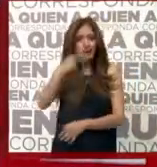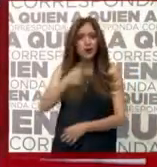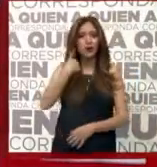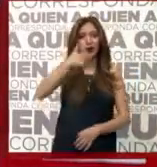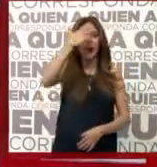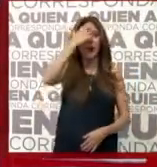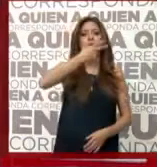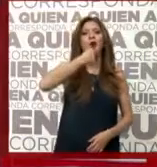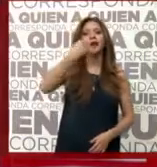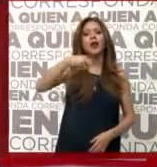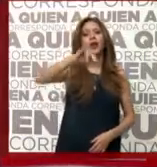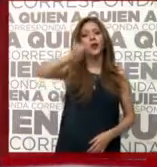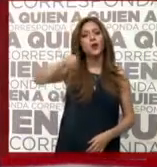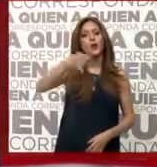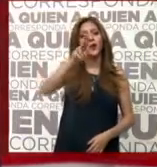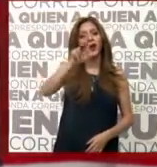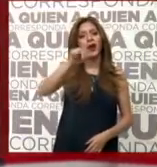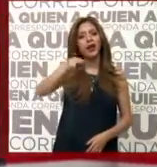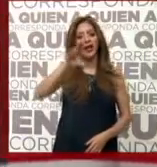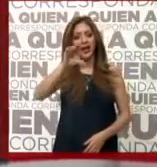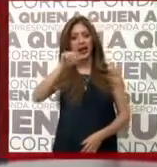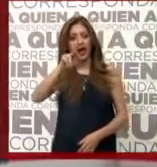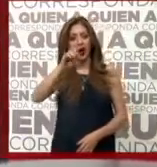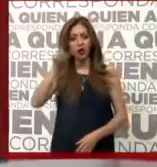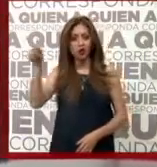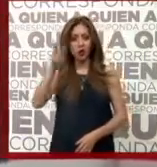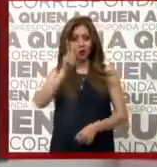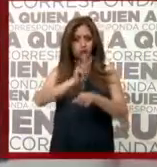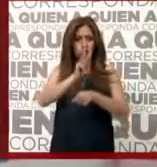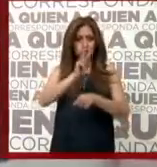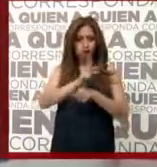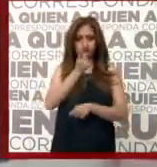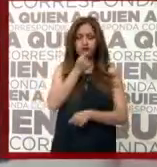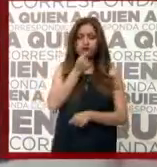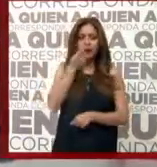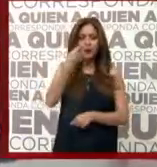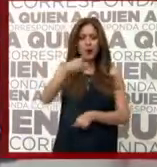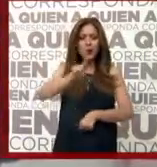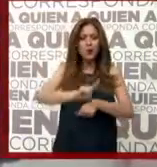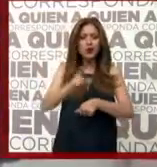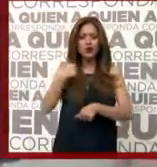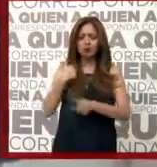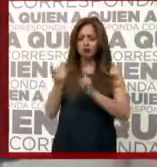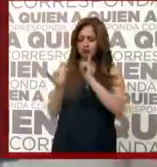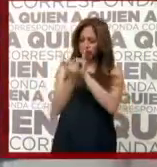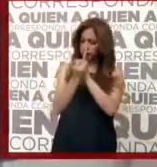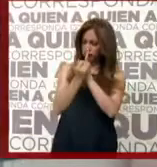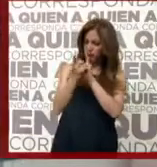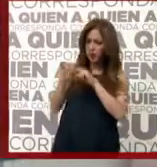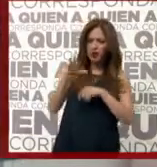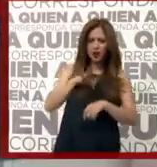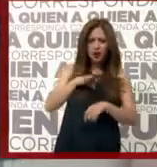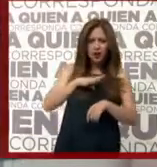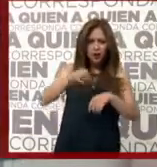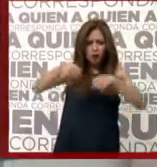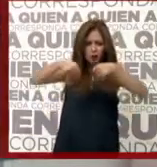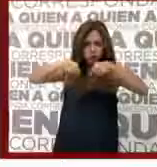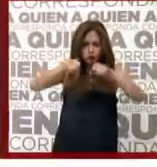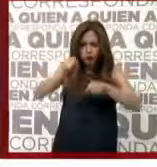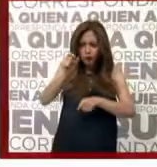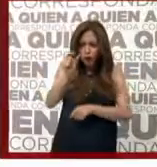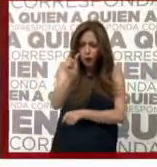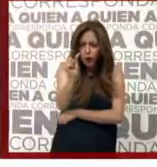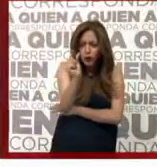Juan Carlos Vergara, él es un guardia de seguridad, pero un día me lo topé y de repente tenía unas motocicletas de este